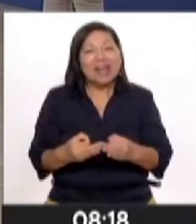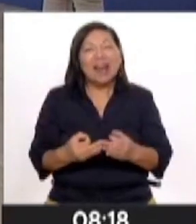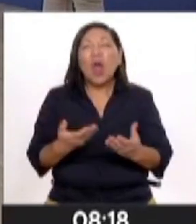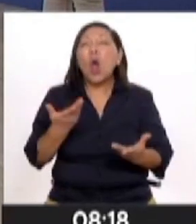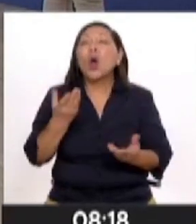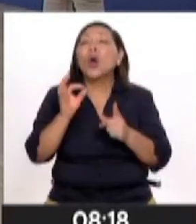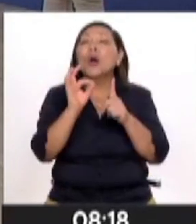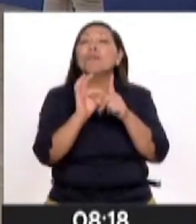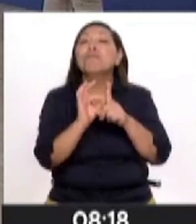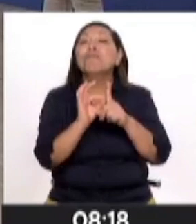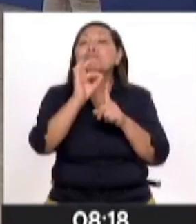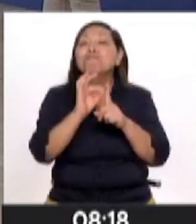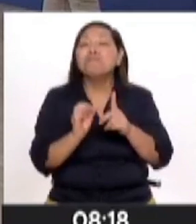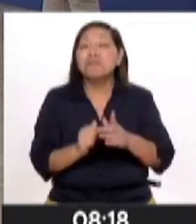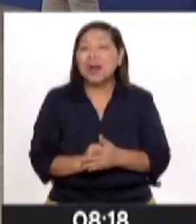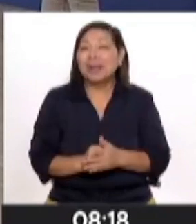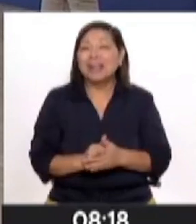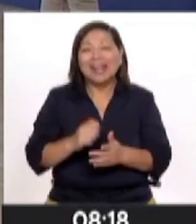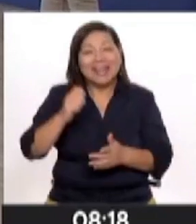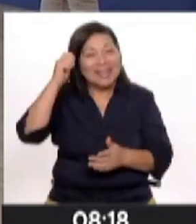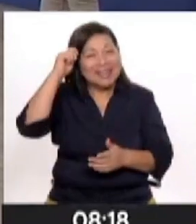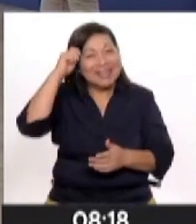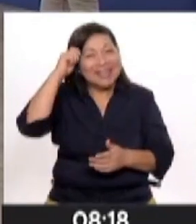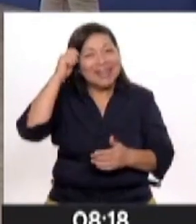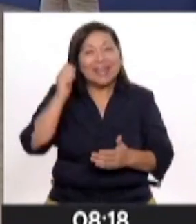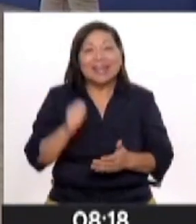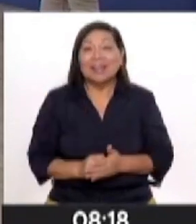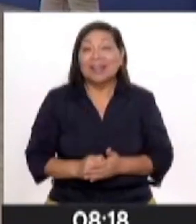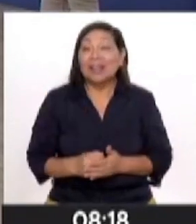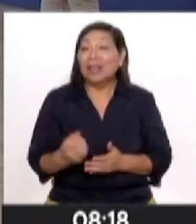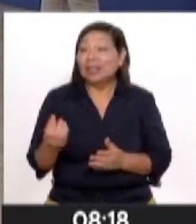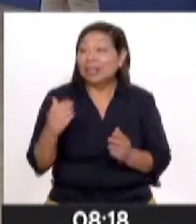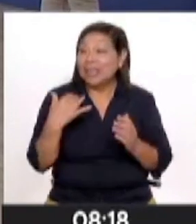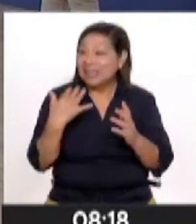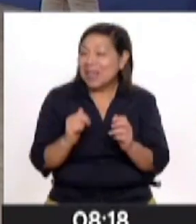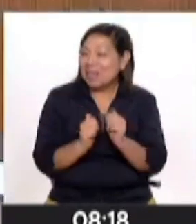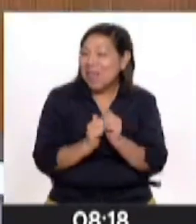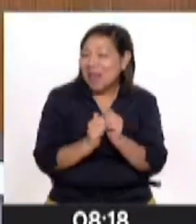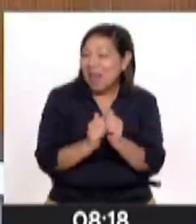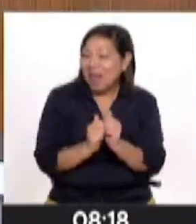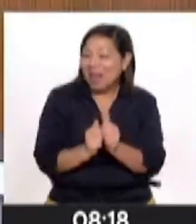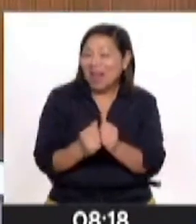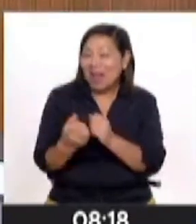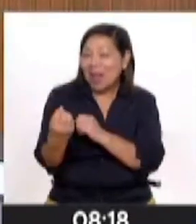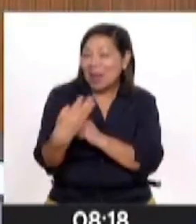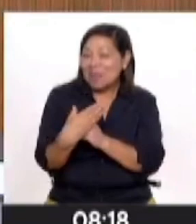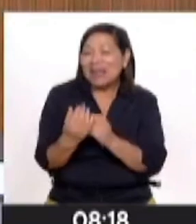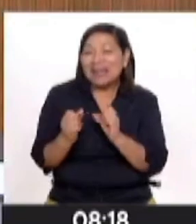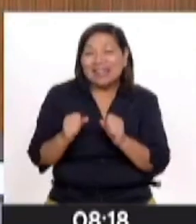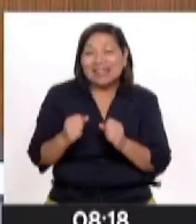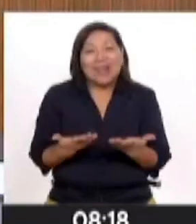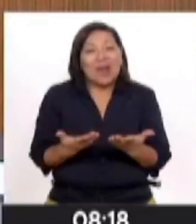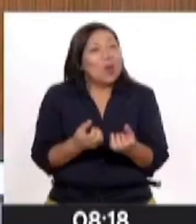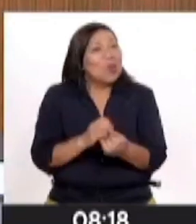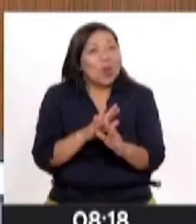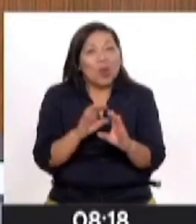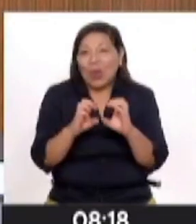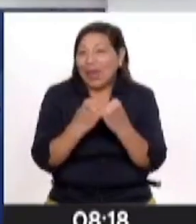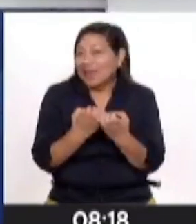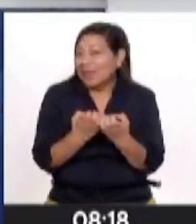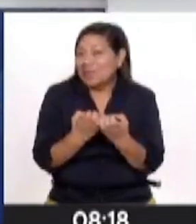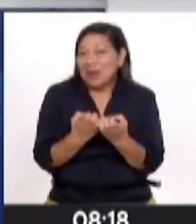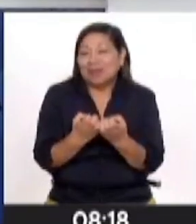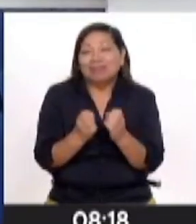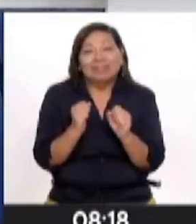pronóstico del clima. Nos indica usted, ingeniera, que nos va a acompañar, digamos, en la medida de lo posible, porque hay todo un equipo en realidad del Senami